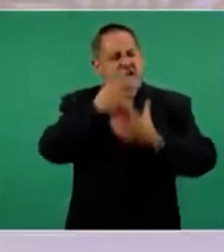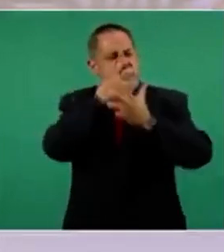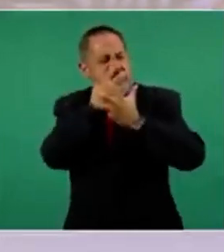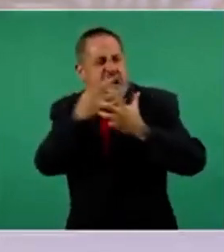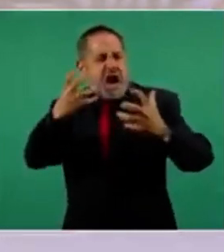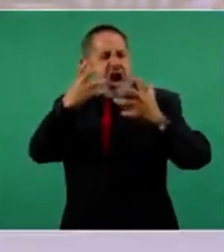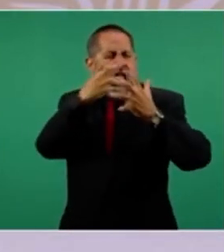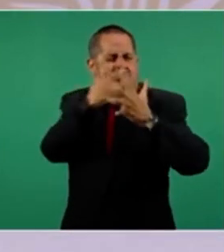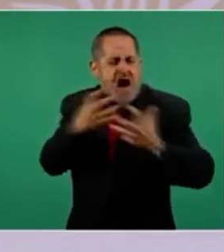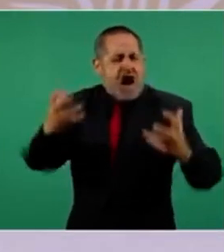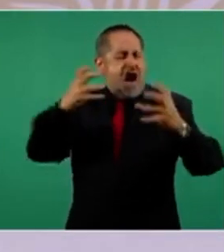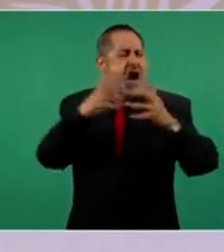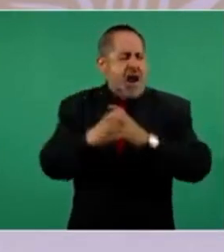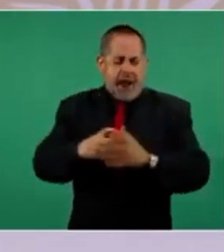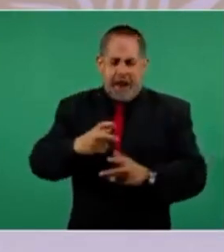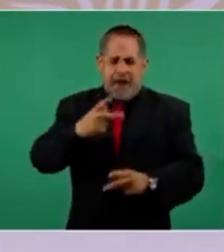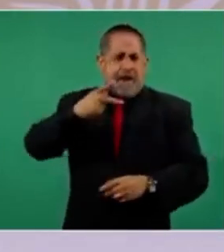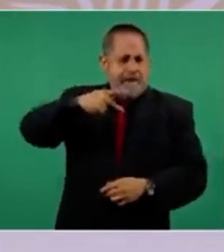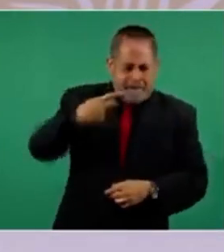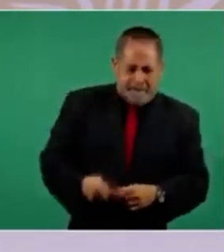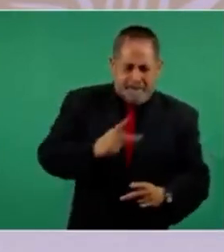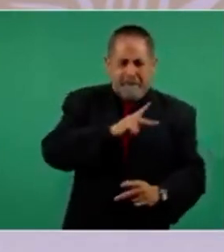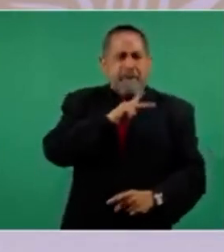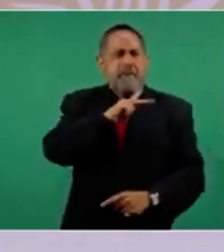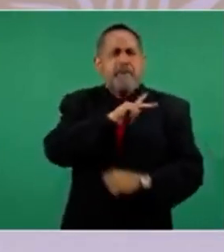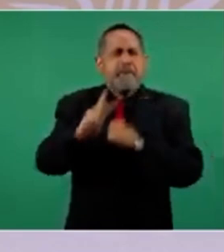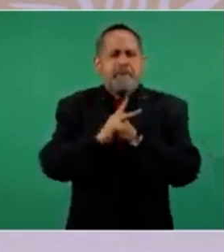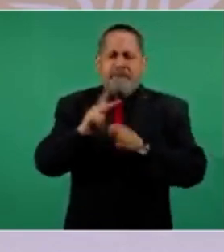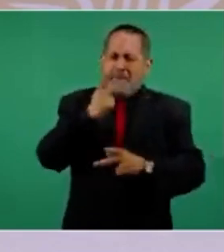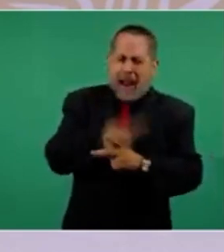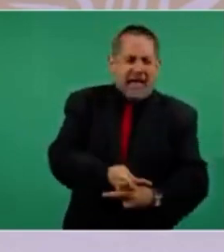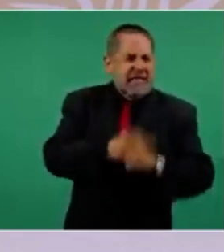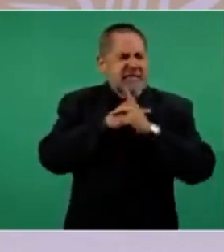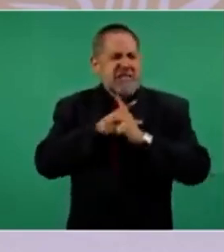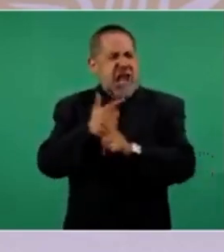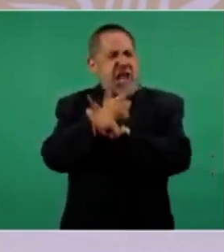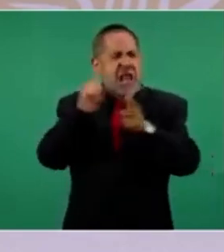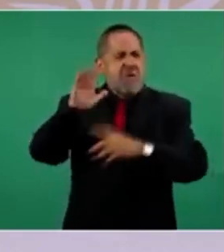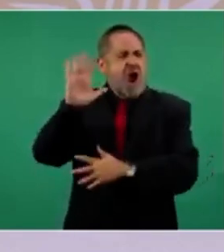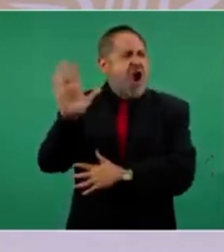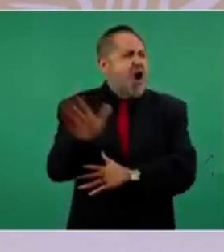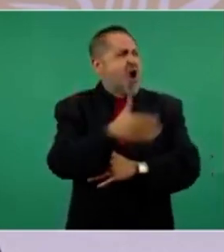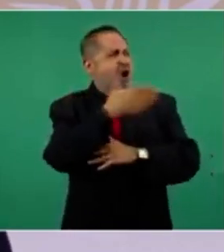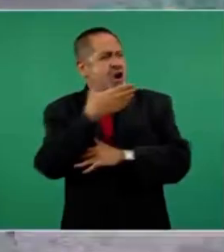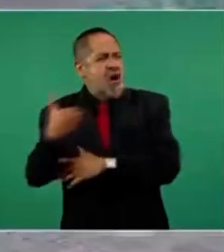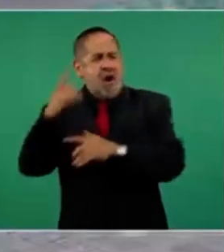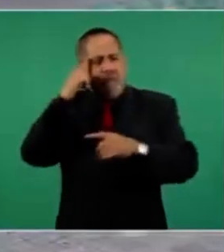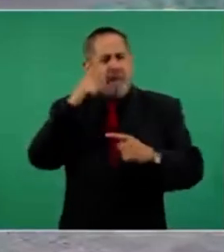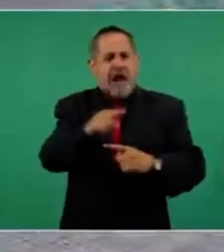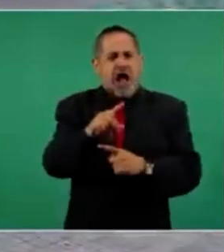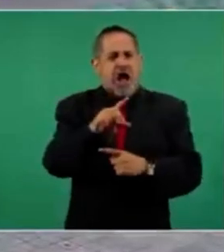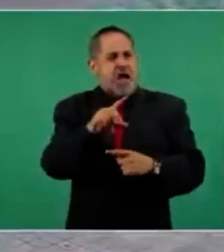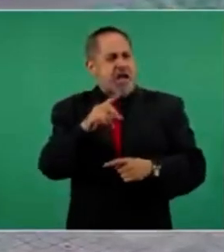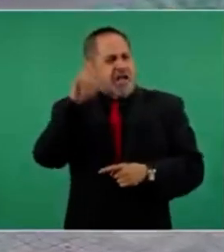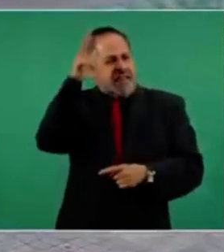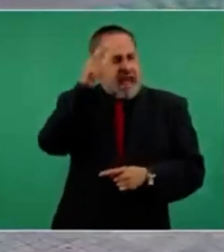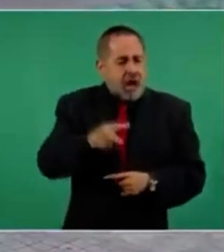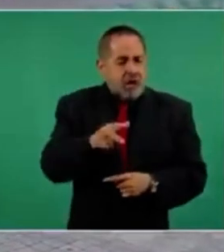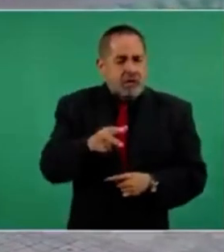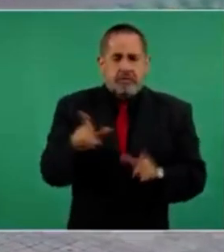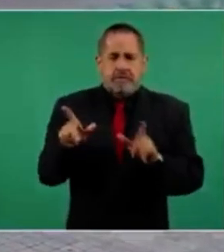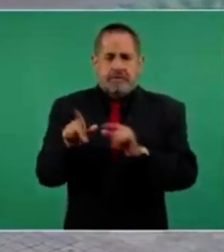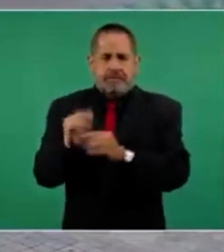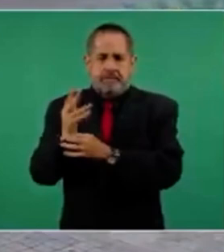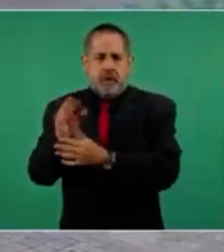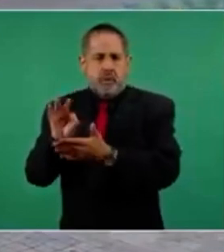el pueblo la patria libre, ondeando la bandera de Dolores. Fin de la cita. Por sus características,